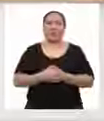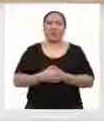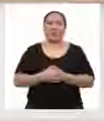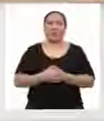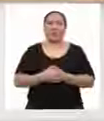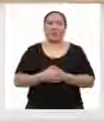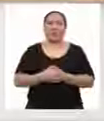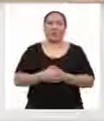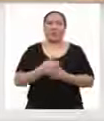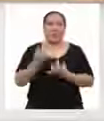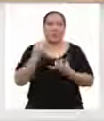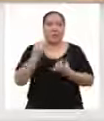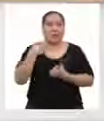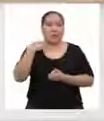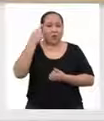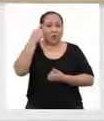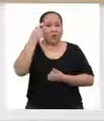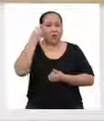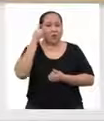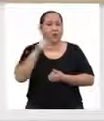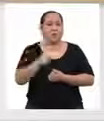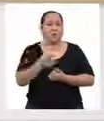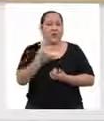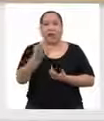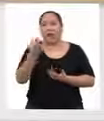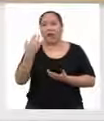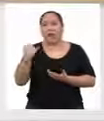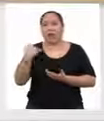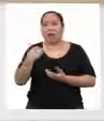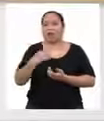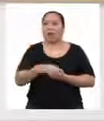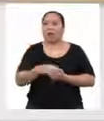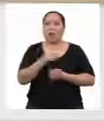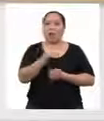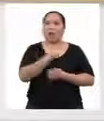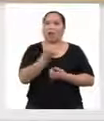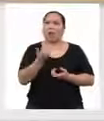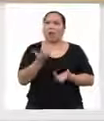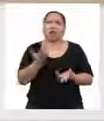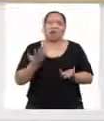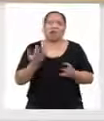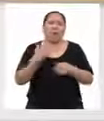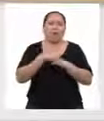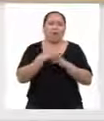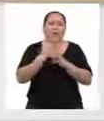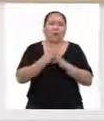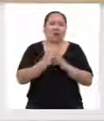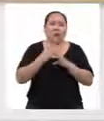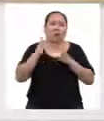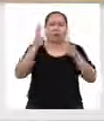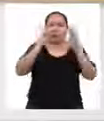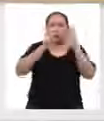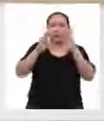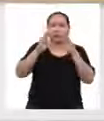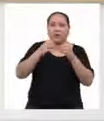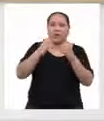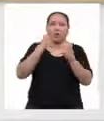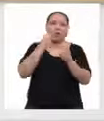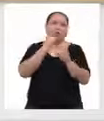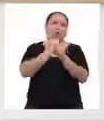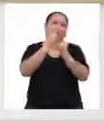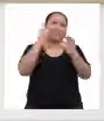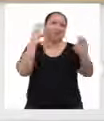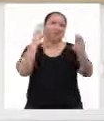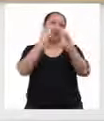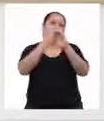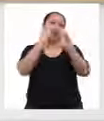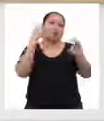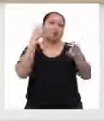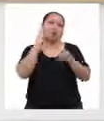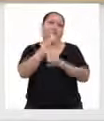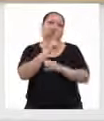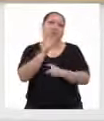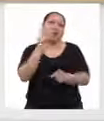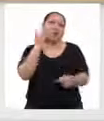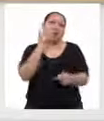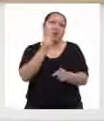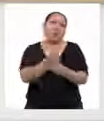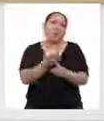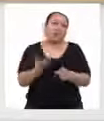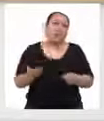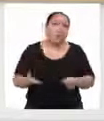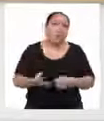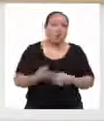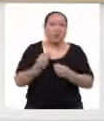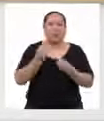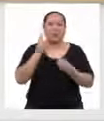que lo pienso, antes teníamos otro tipo de estrés, el del transporte, que no siempre es muy eficiente,